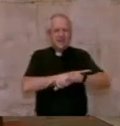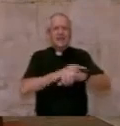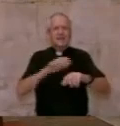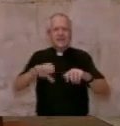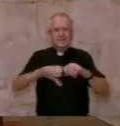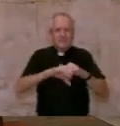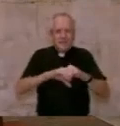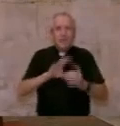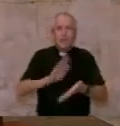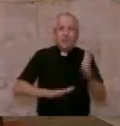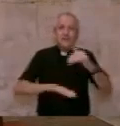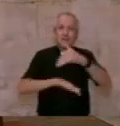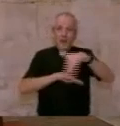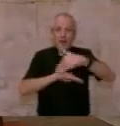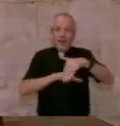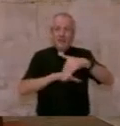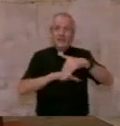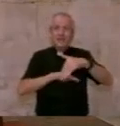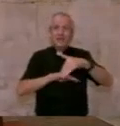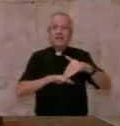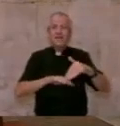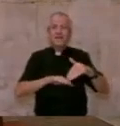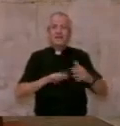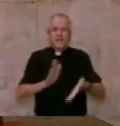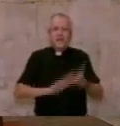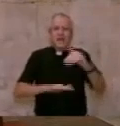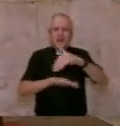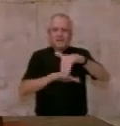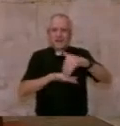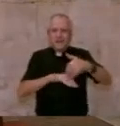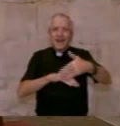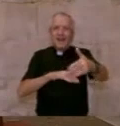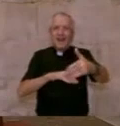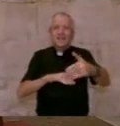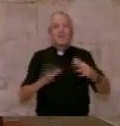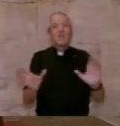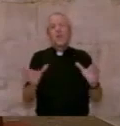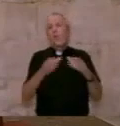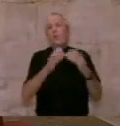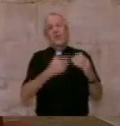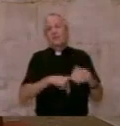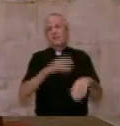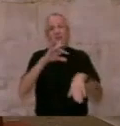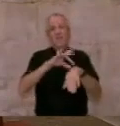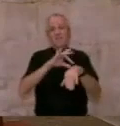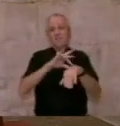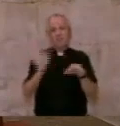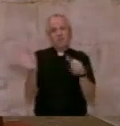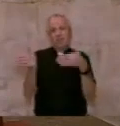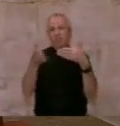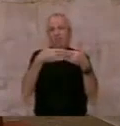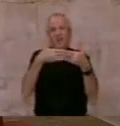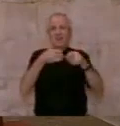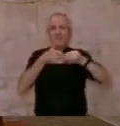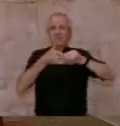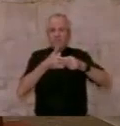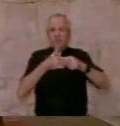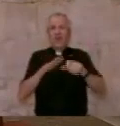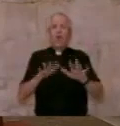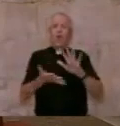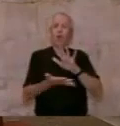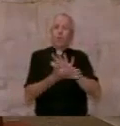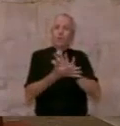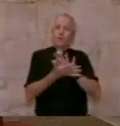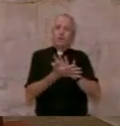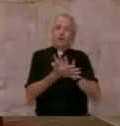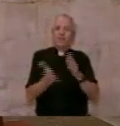por haber salido en la calle, él le dice callejear, que una iglesia enferma por el cierre y la comodidad de